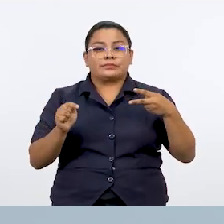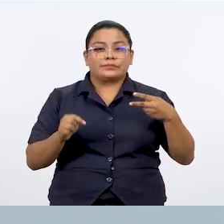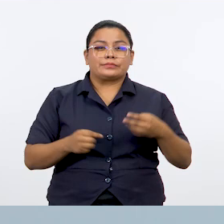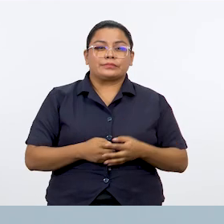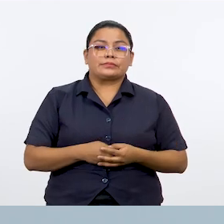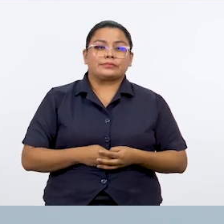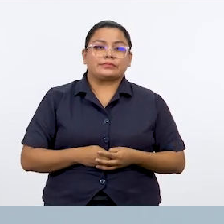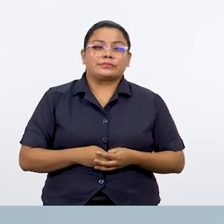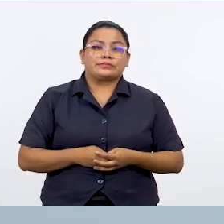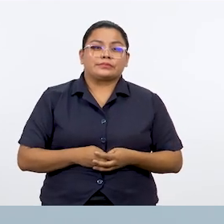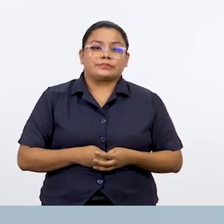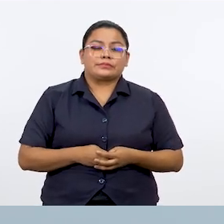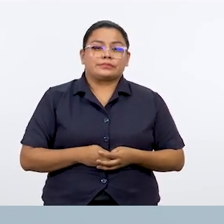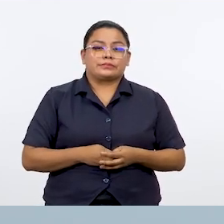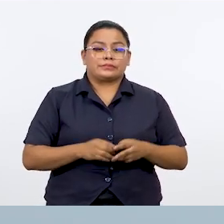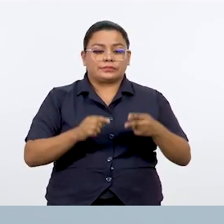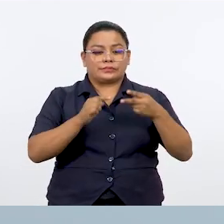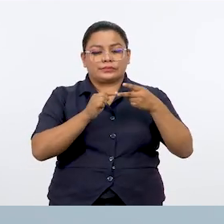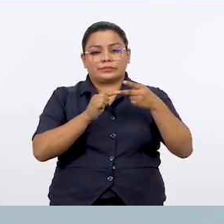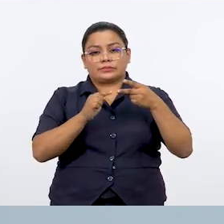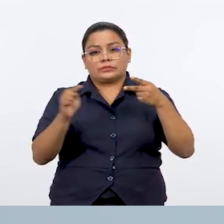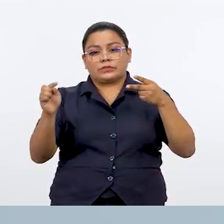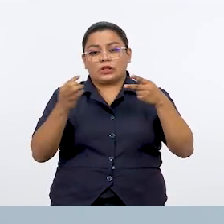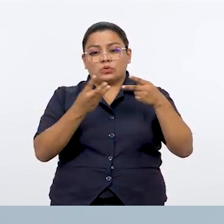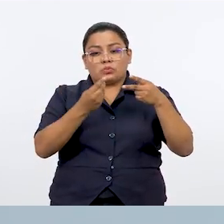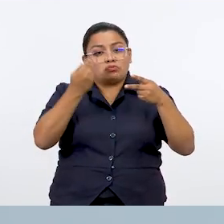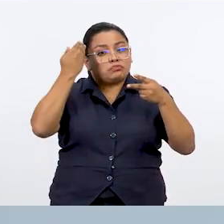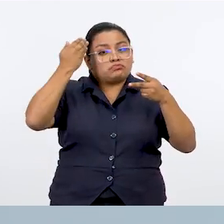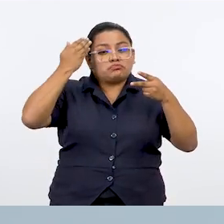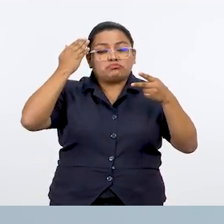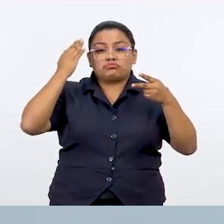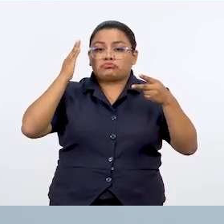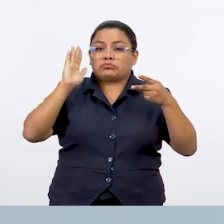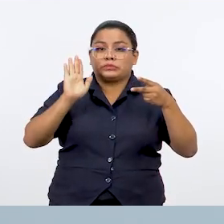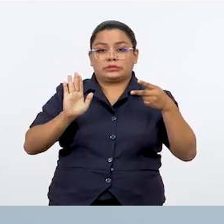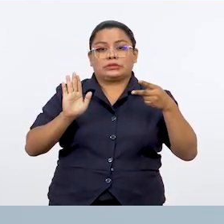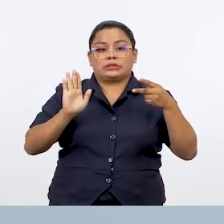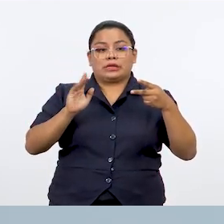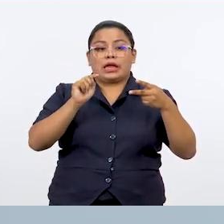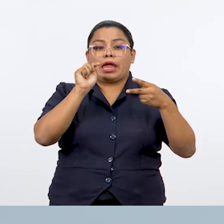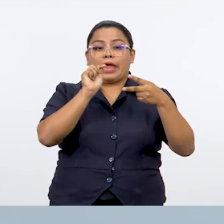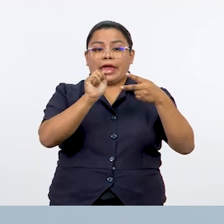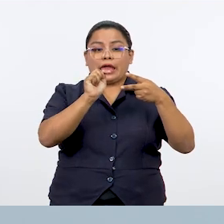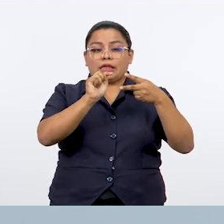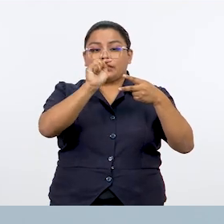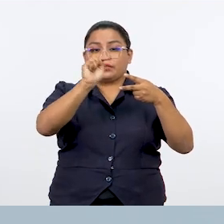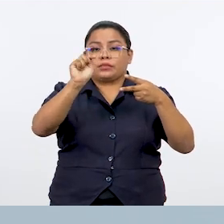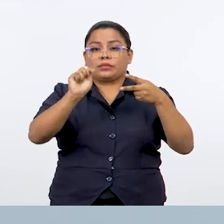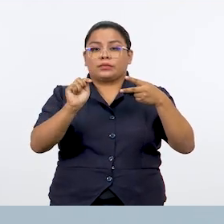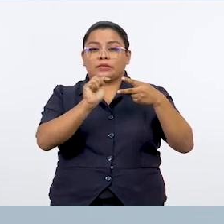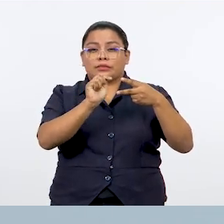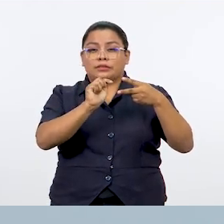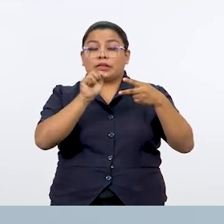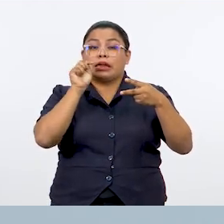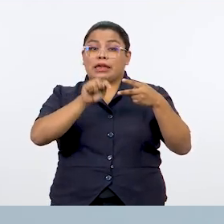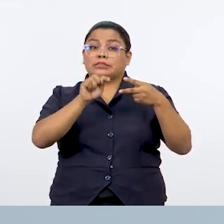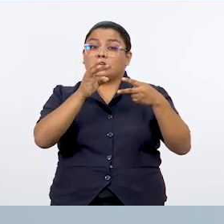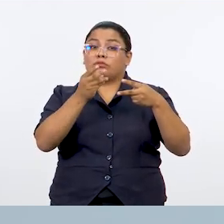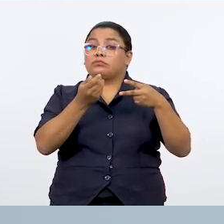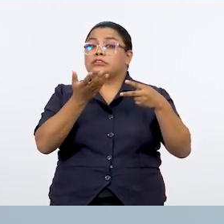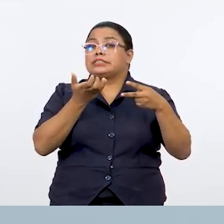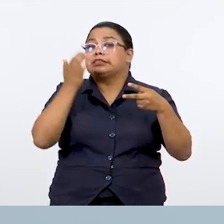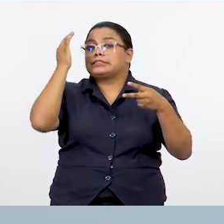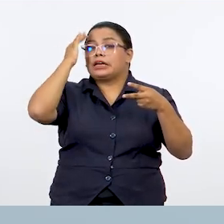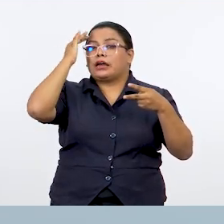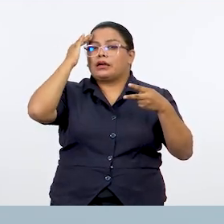numérica. El valor que no conocemos, como en el caso anterior, es este de acá arriba. ¿Qué les